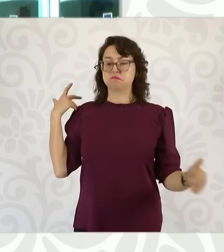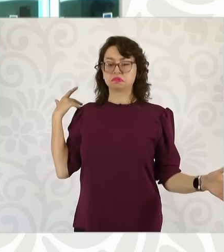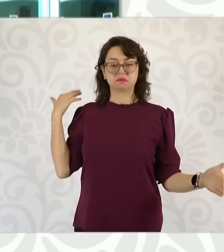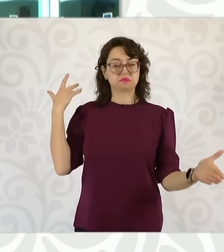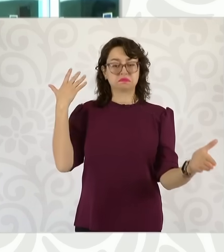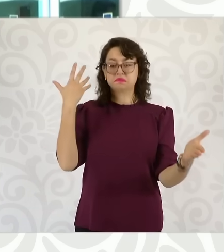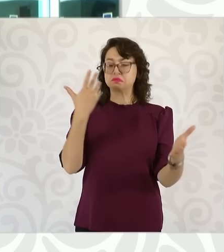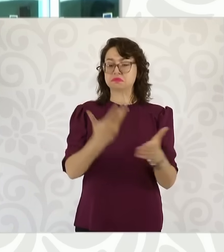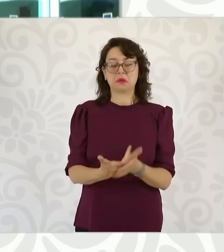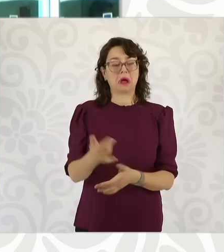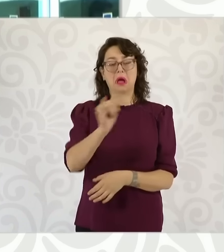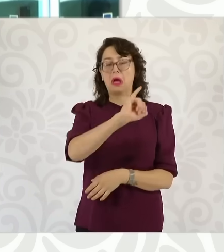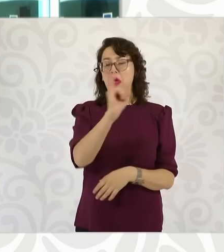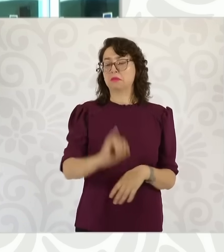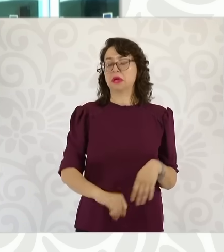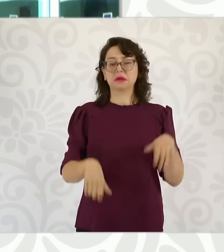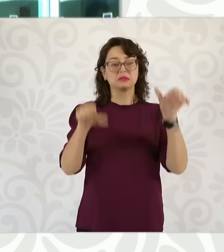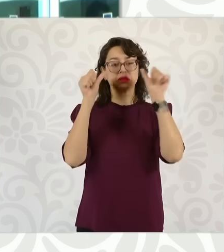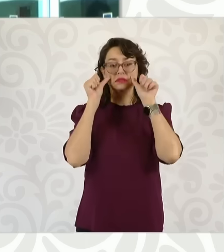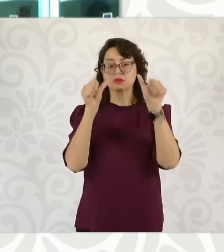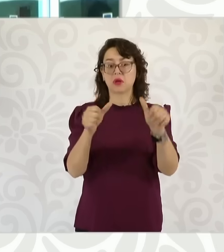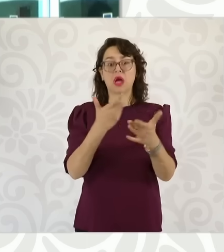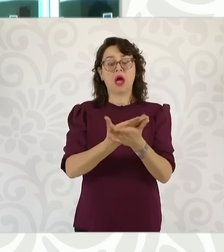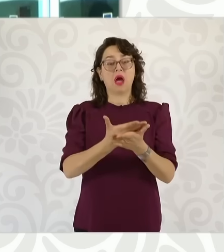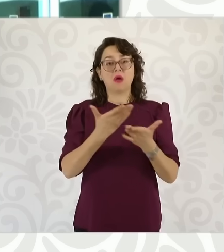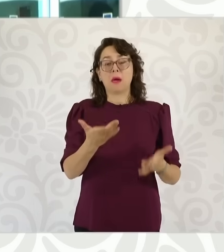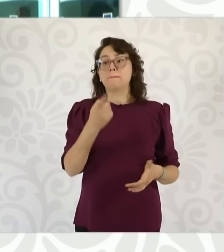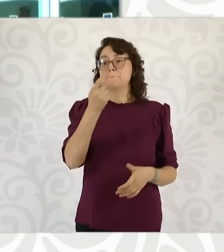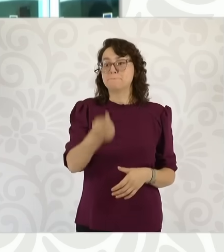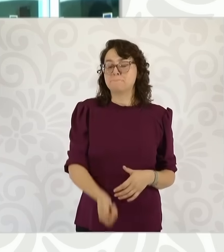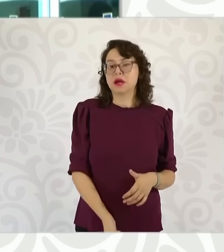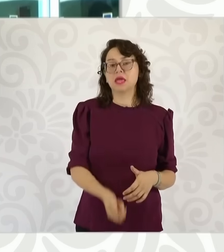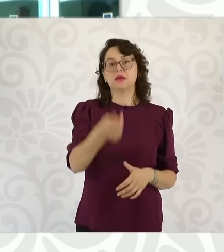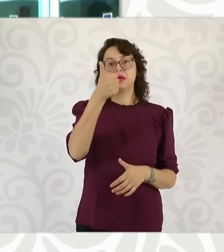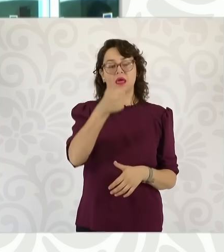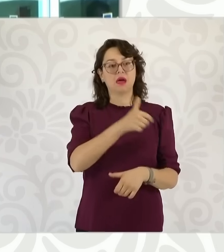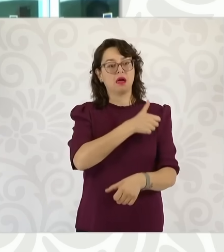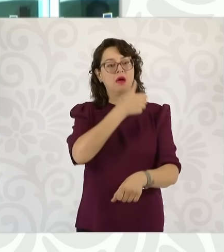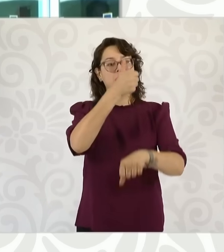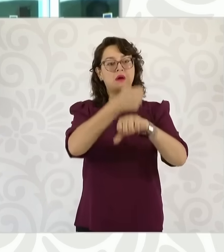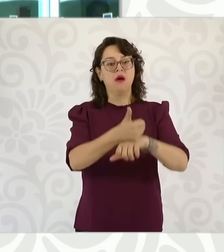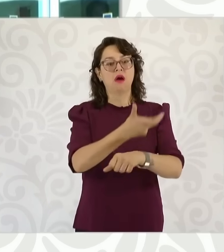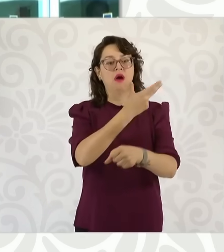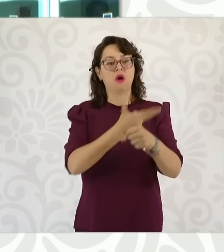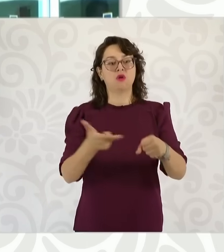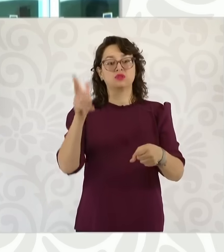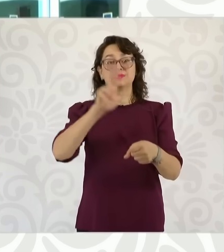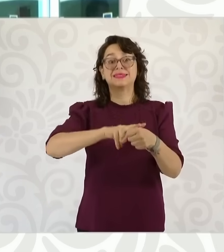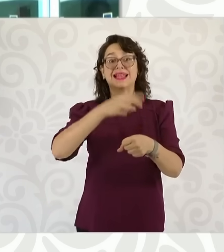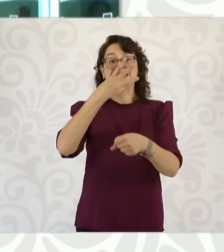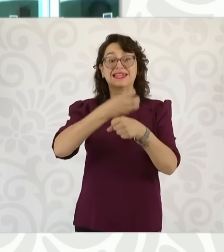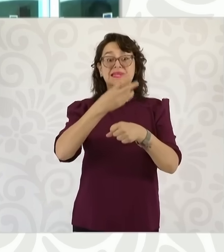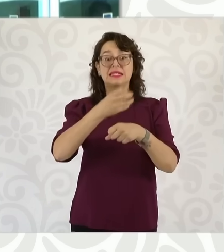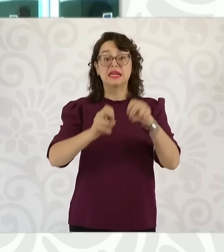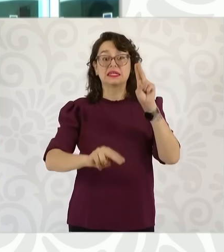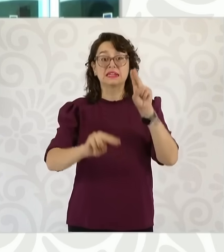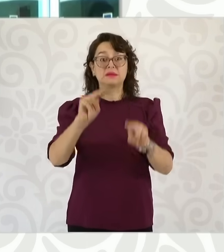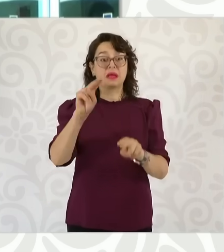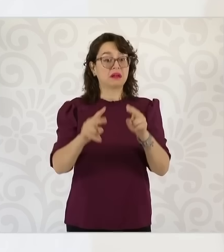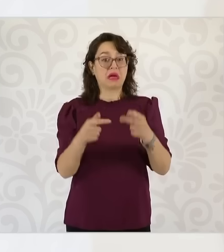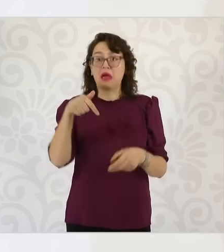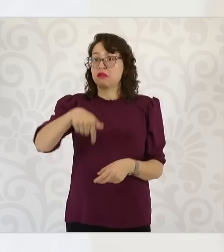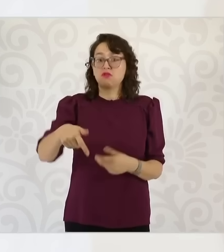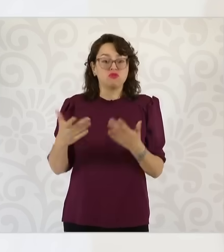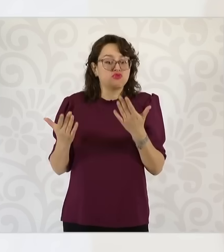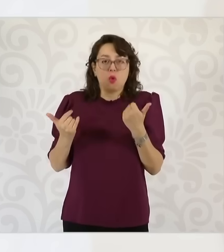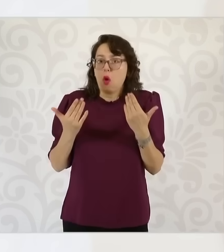su historia, la de Zacatecas va a contar con atención de salud en el tercer nivel. Era